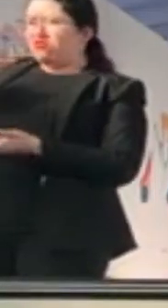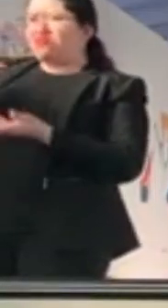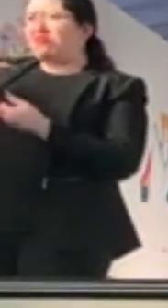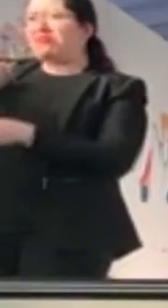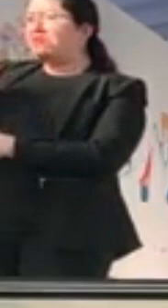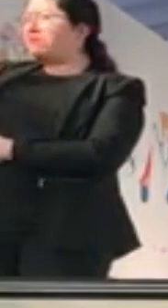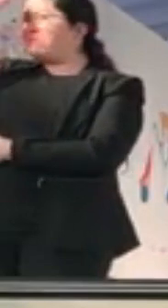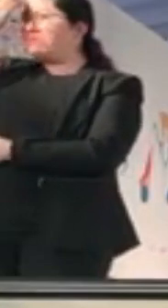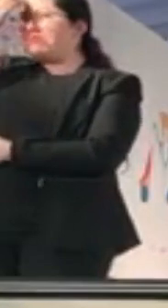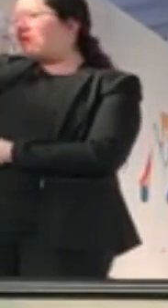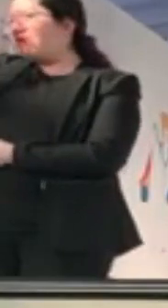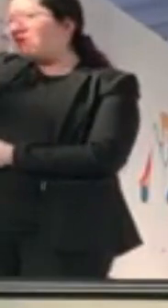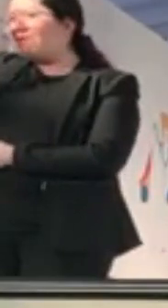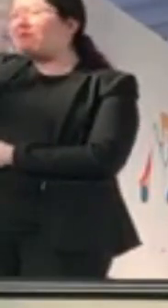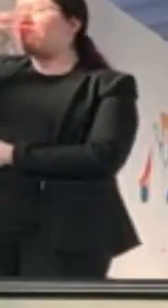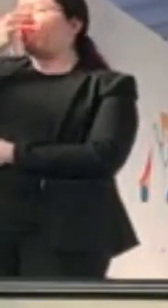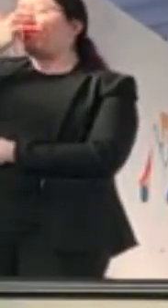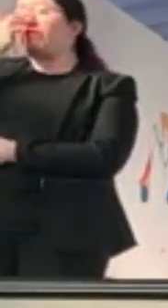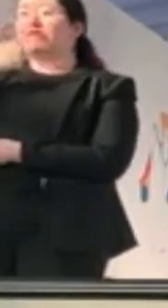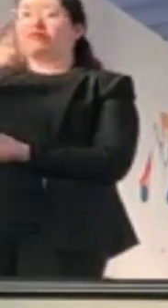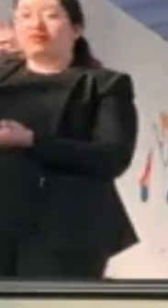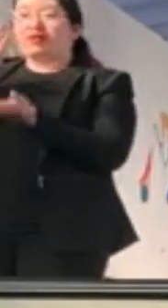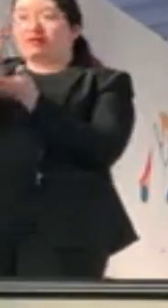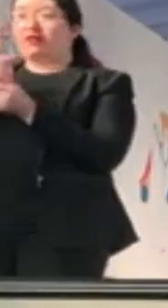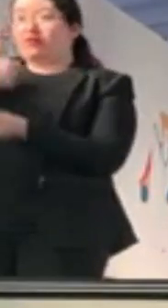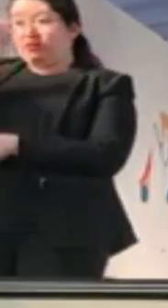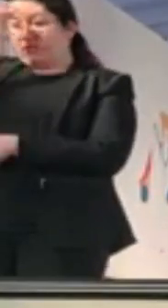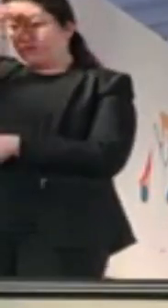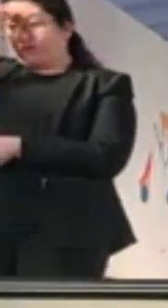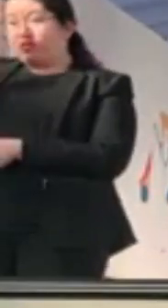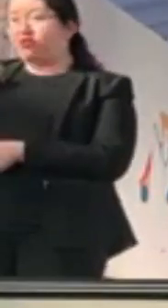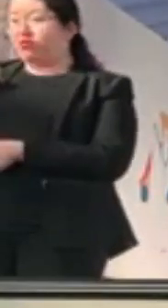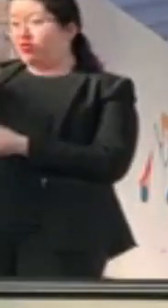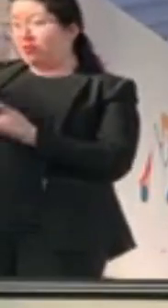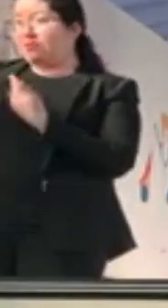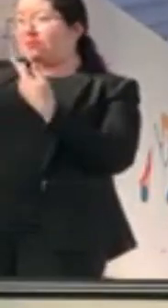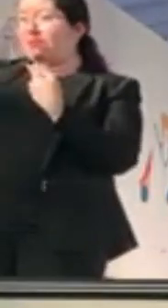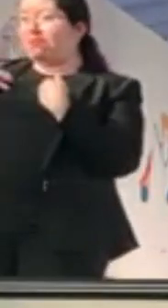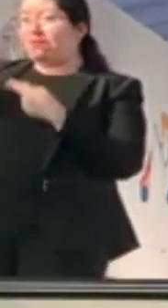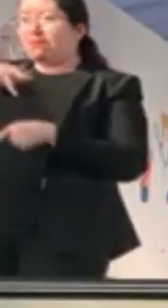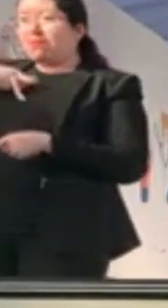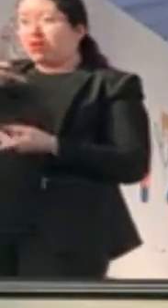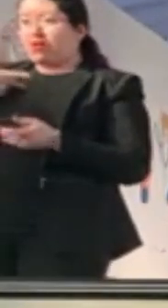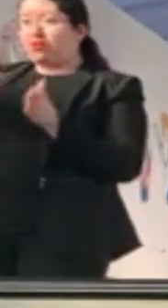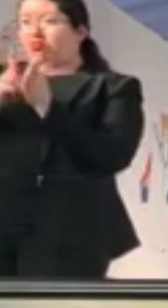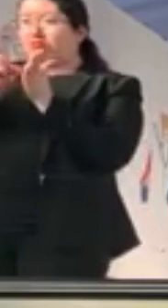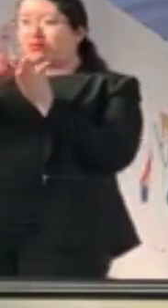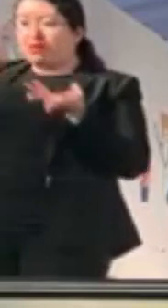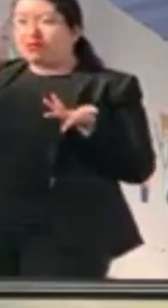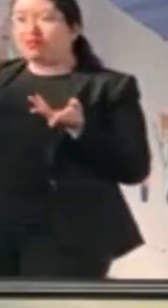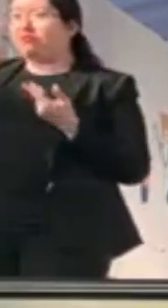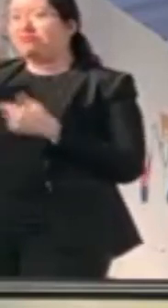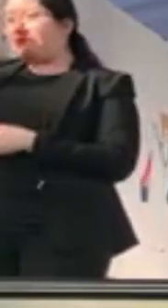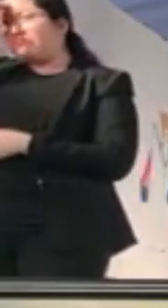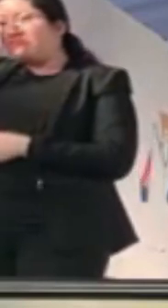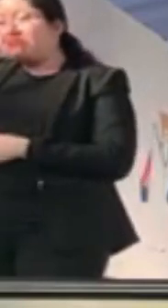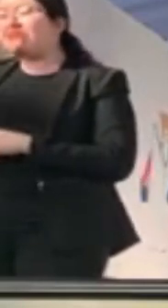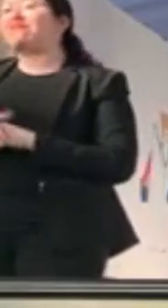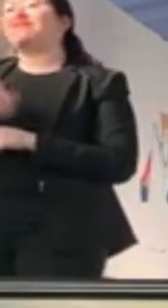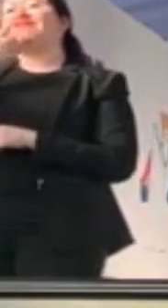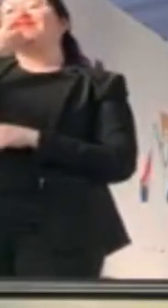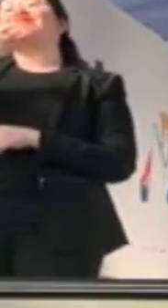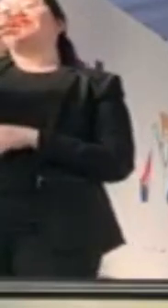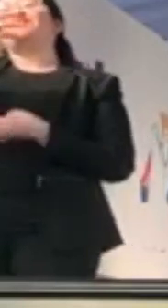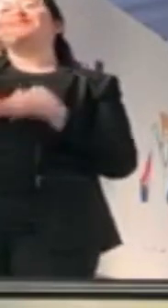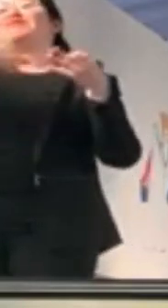lo conozco, tú no tienes una sola prueba de que ese departamento sea mío. Y el fiscal le decía, justo no tengo una sola prueba porque